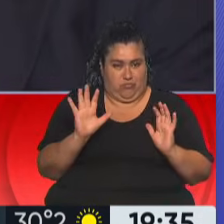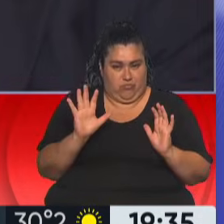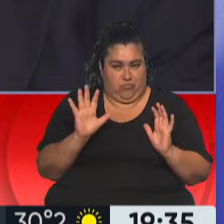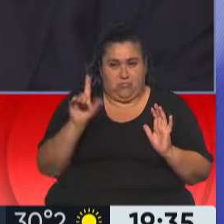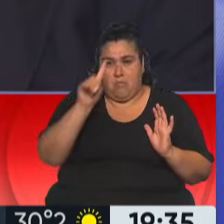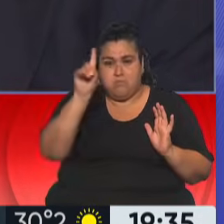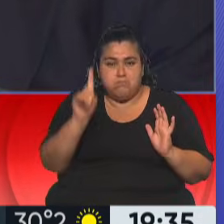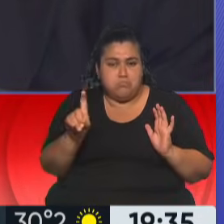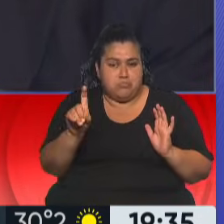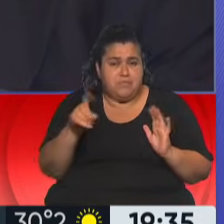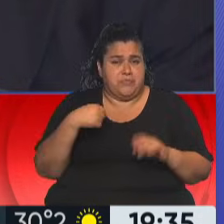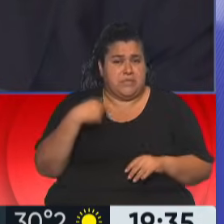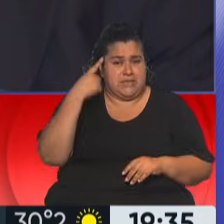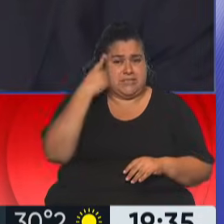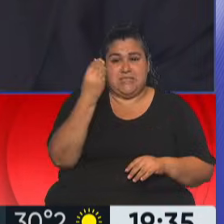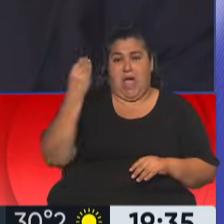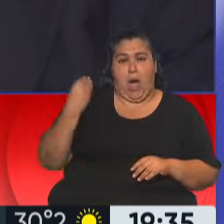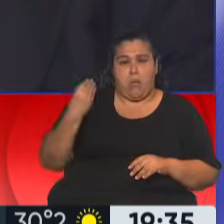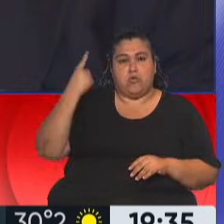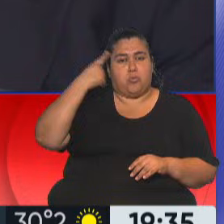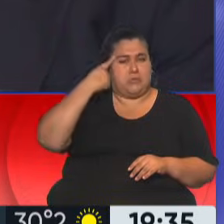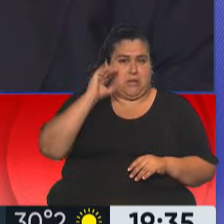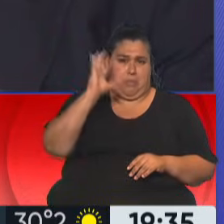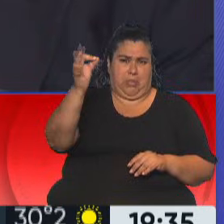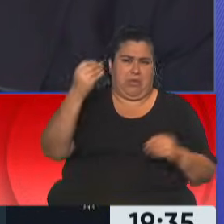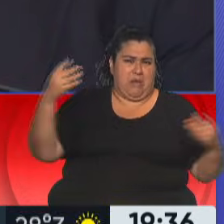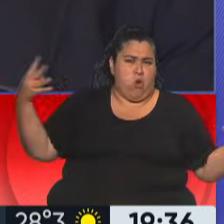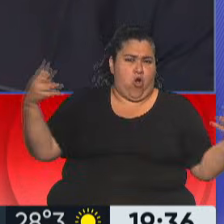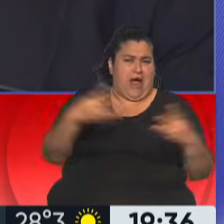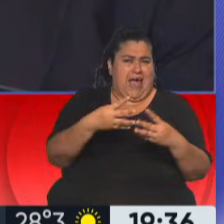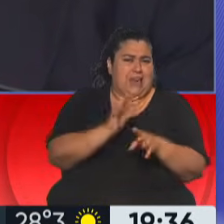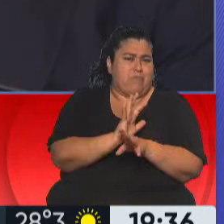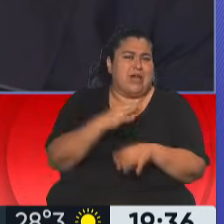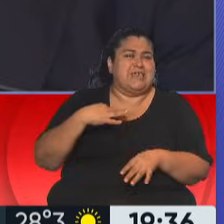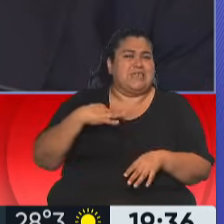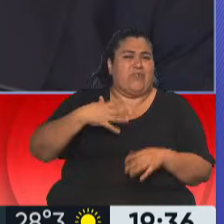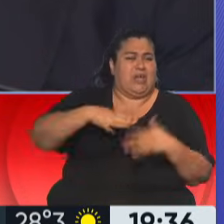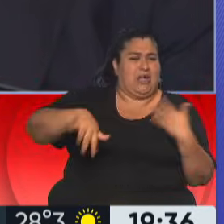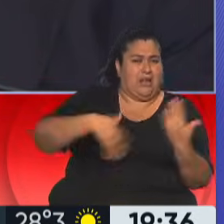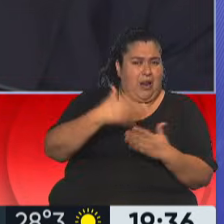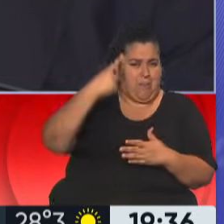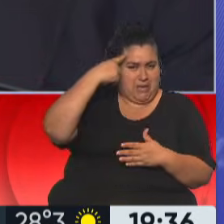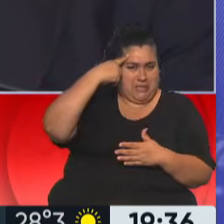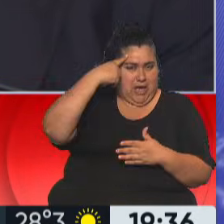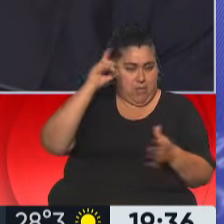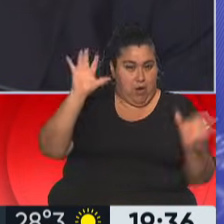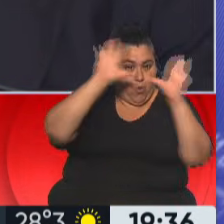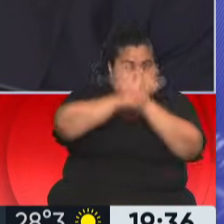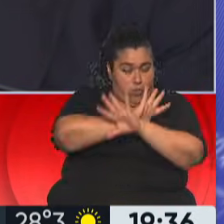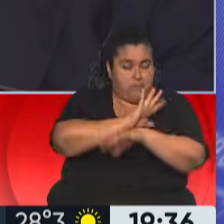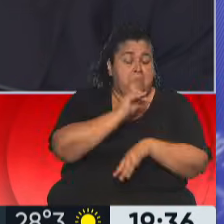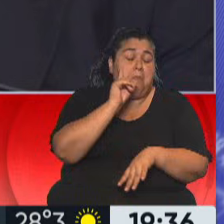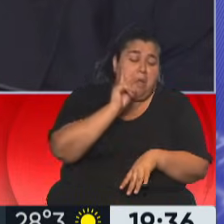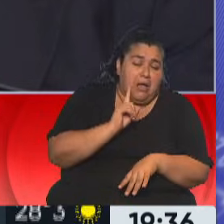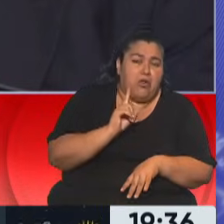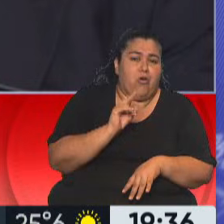incluso yo mismo pensaba que podía llegar a haber una guerra civil en Venezuela. Y si bien ese capítulo parece un poco más cerrado